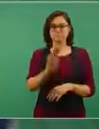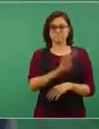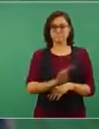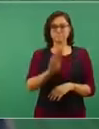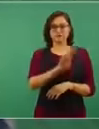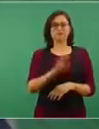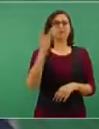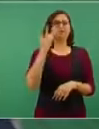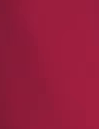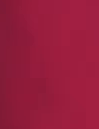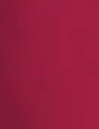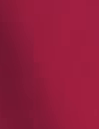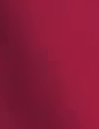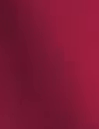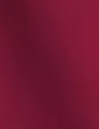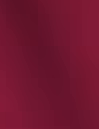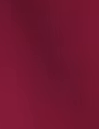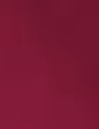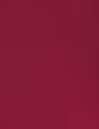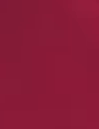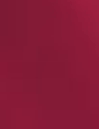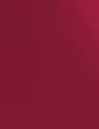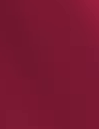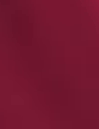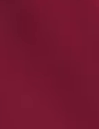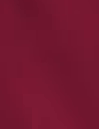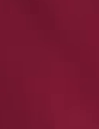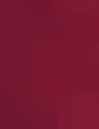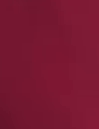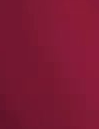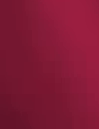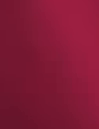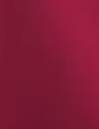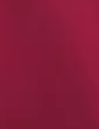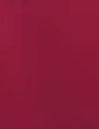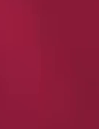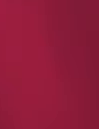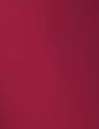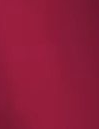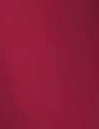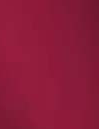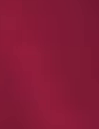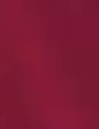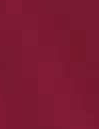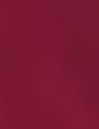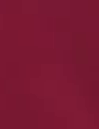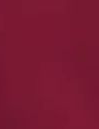Semana Santa. Gobierno de México.